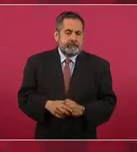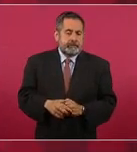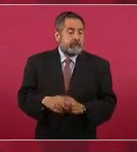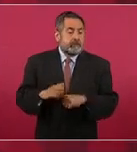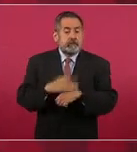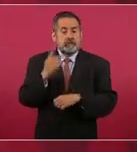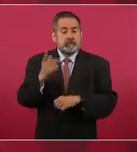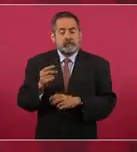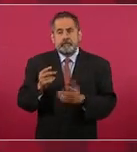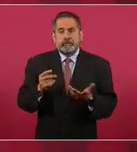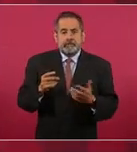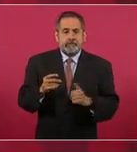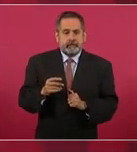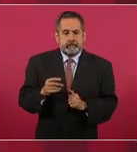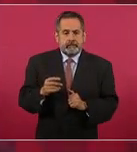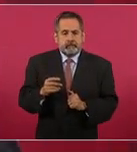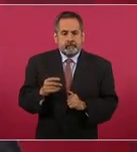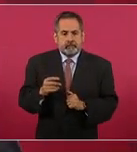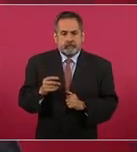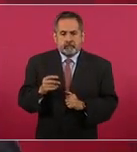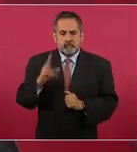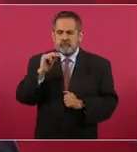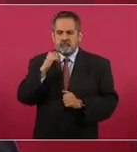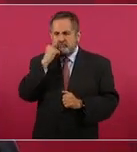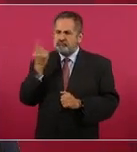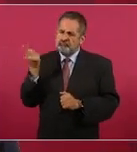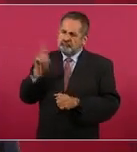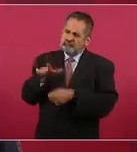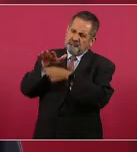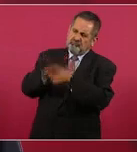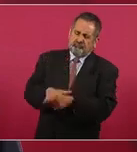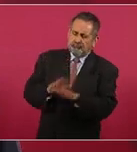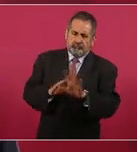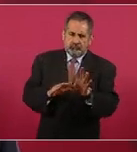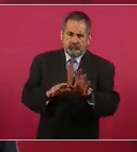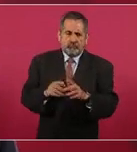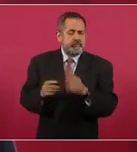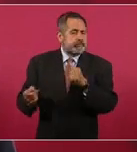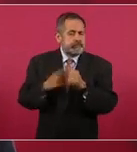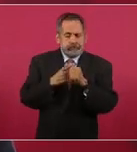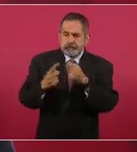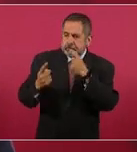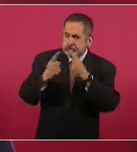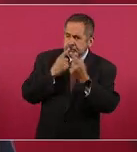porque no queremos imponer nada, tiene que ser todo